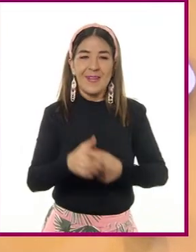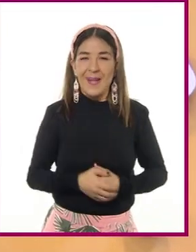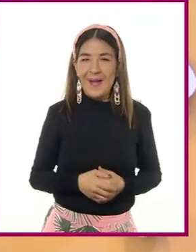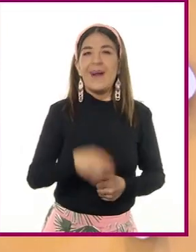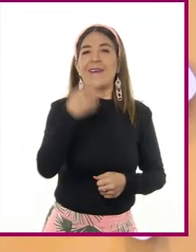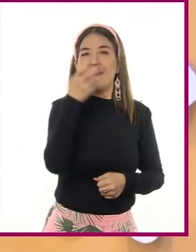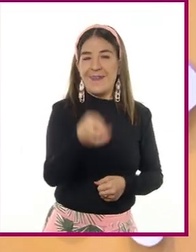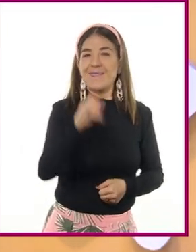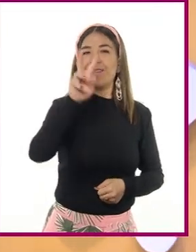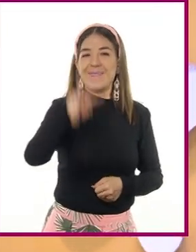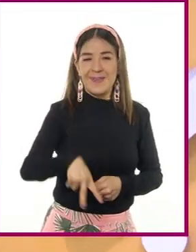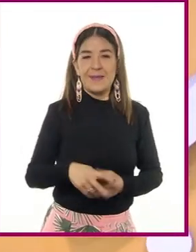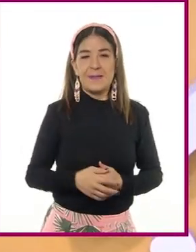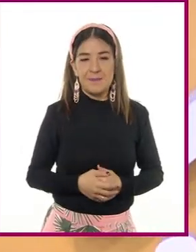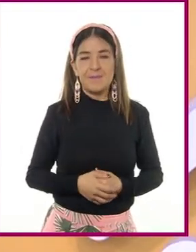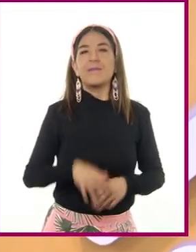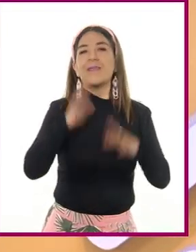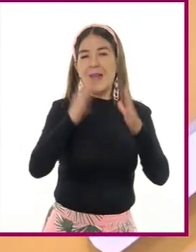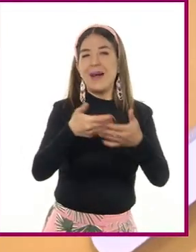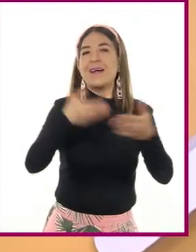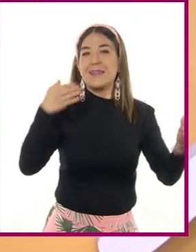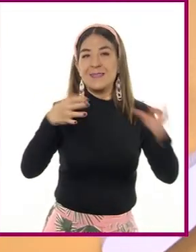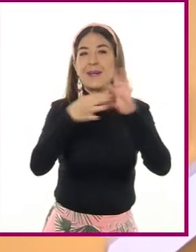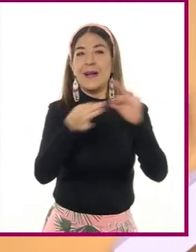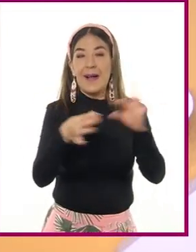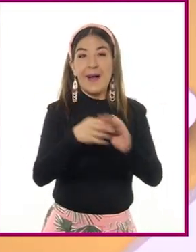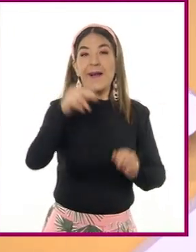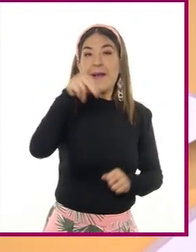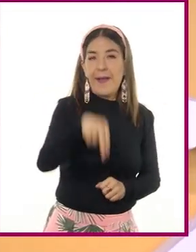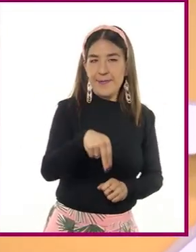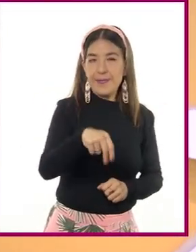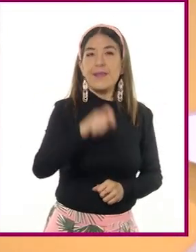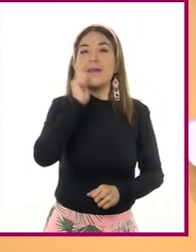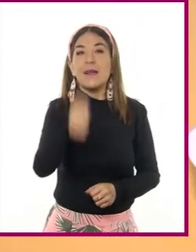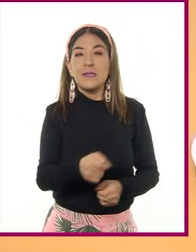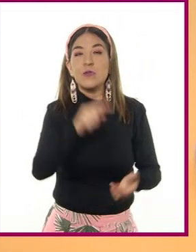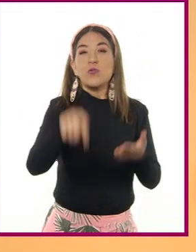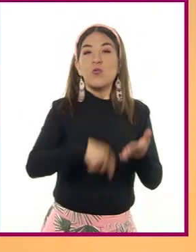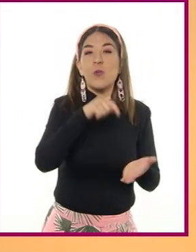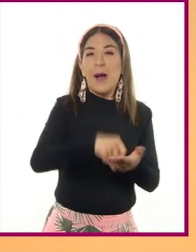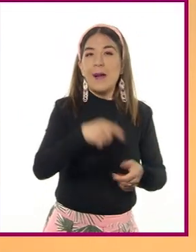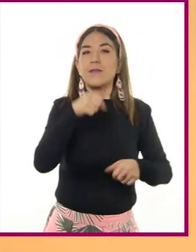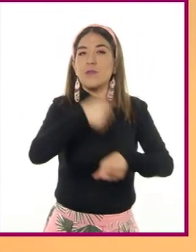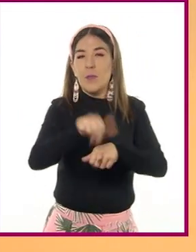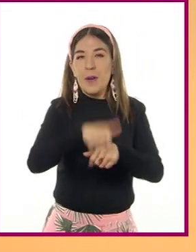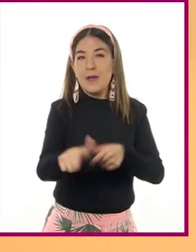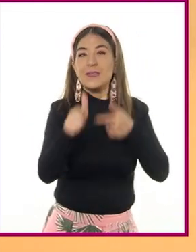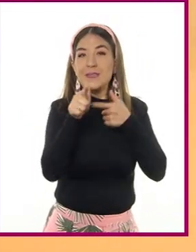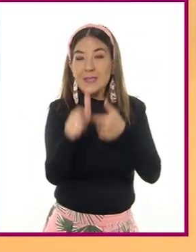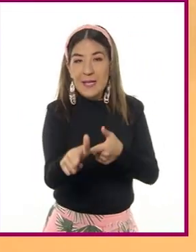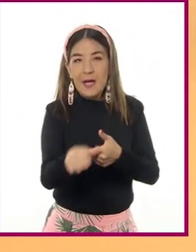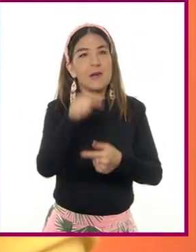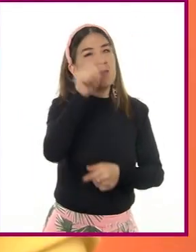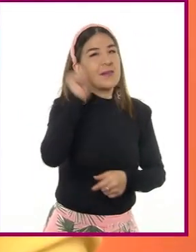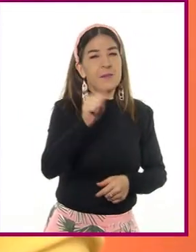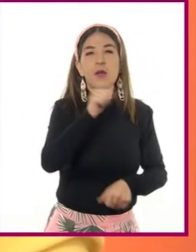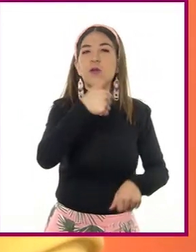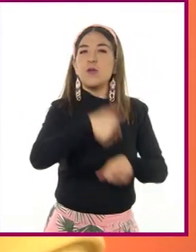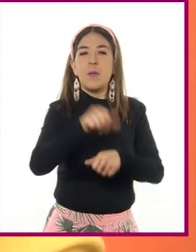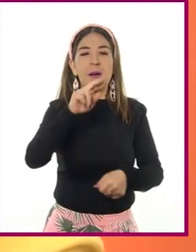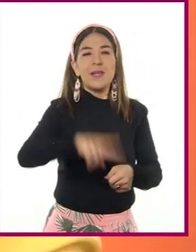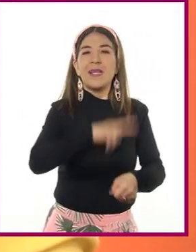Cierto, maestra. Ya nos había mencionado que n, es decir, el lugar de la sucesión, siempre debe ser un número